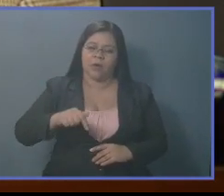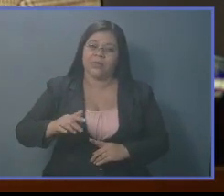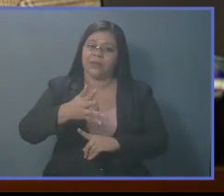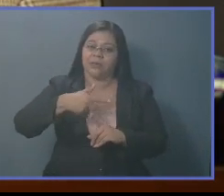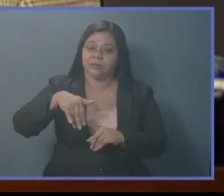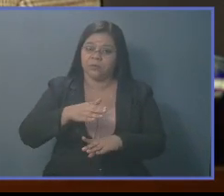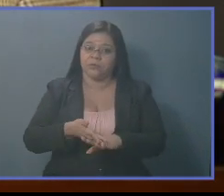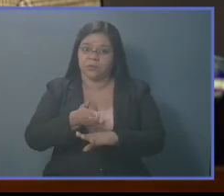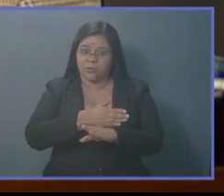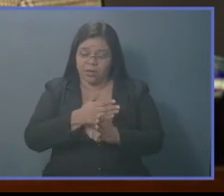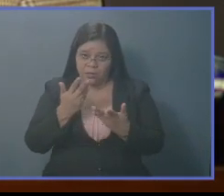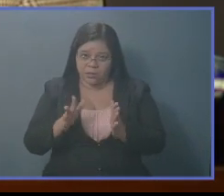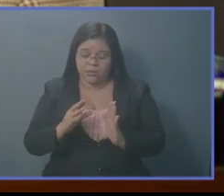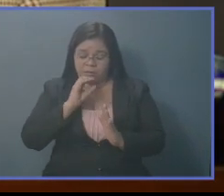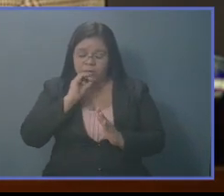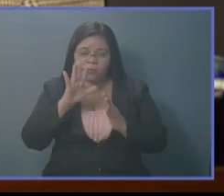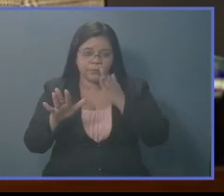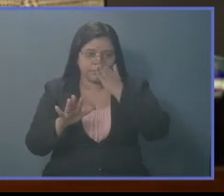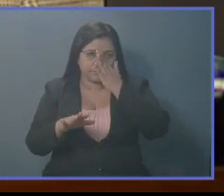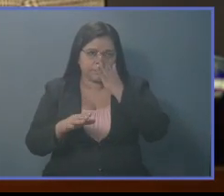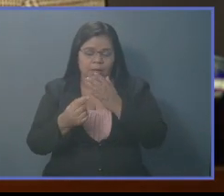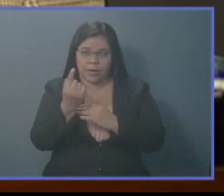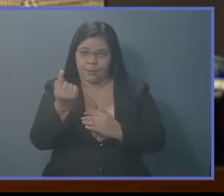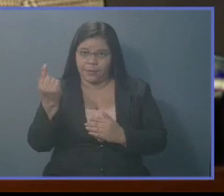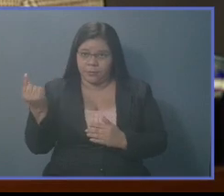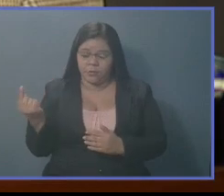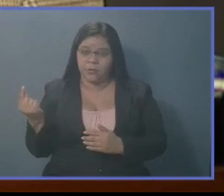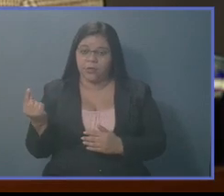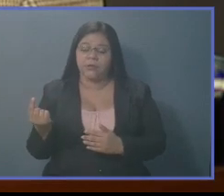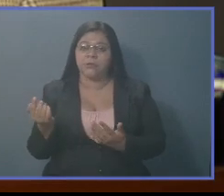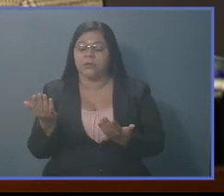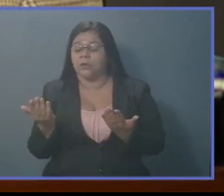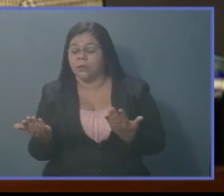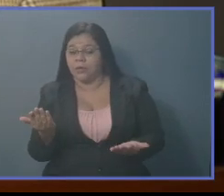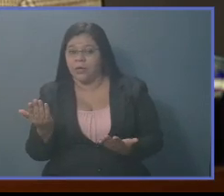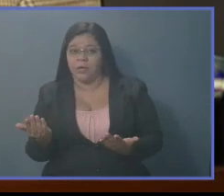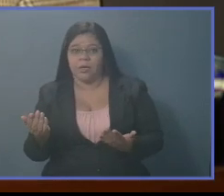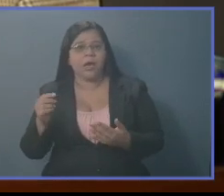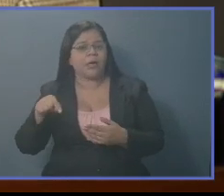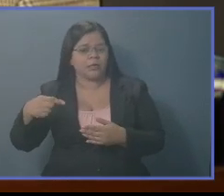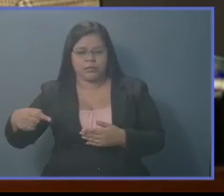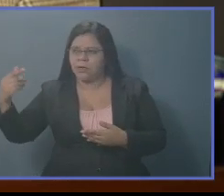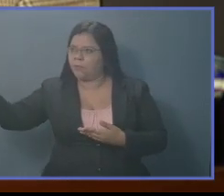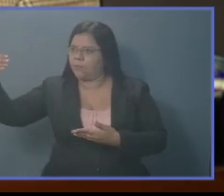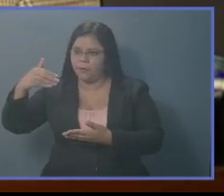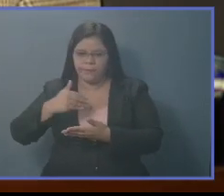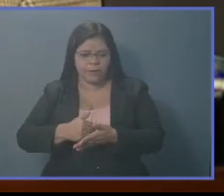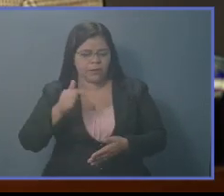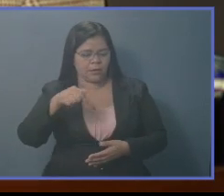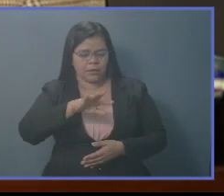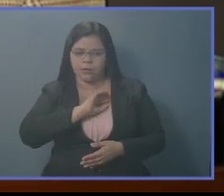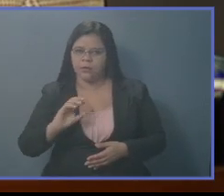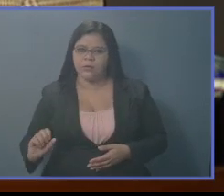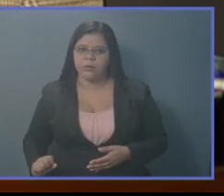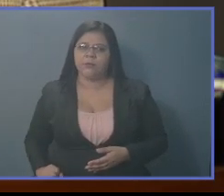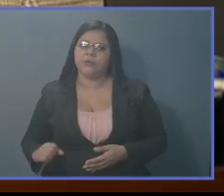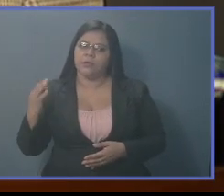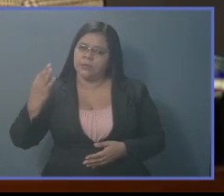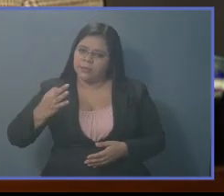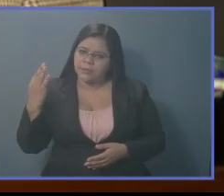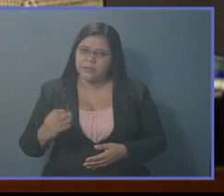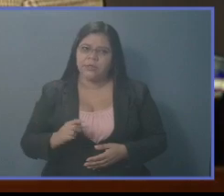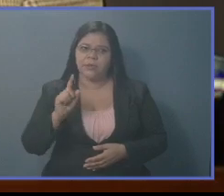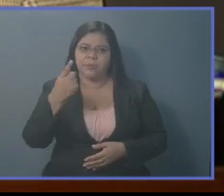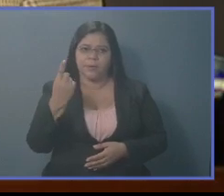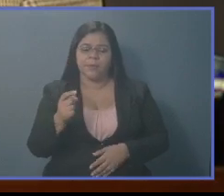que se hace referencia el inciso anterior y los salvadoreños por repatriación irregular que ingresen al territorio provenientes del extranjero deberán pasar por una